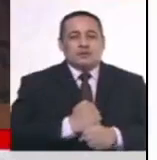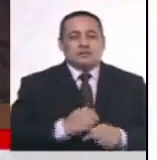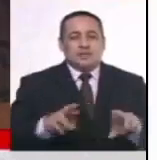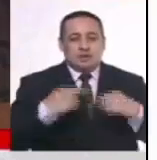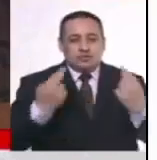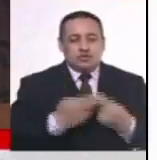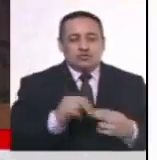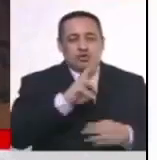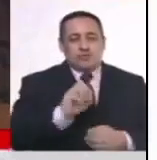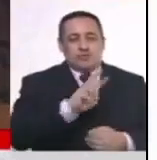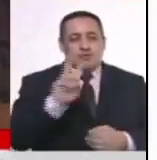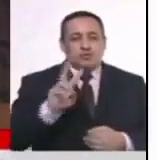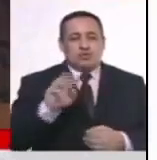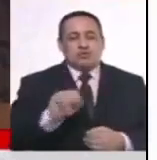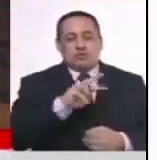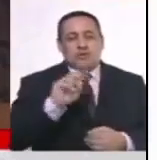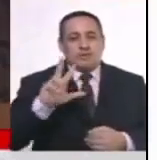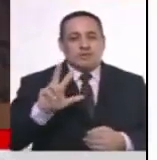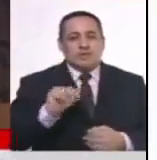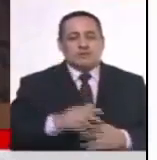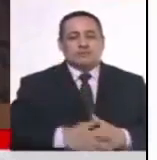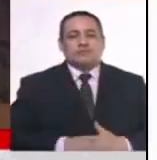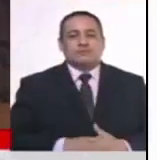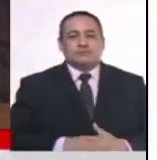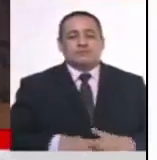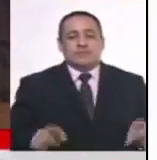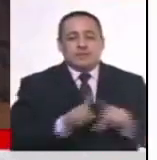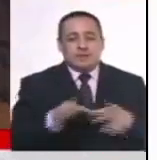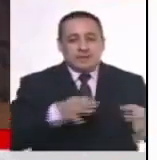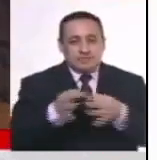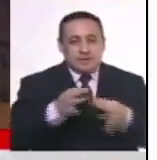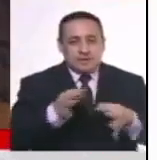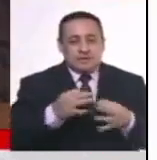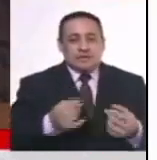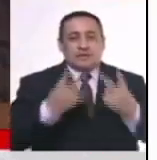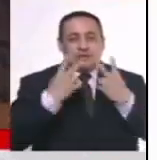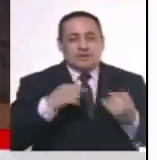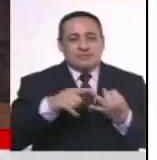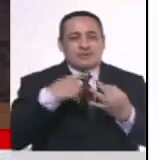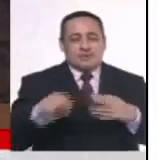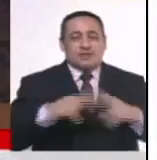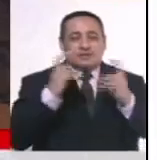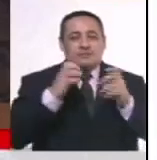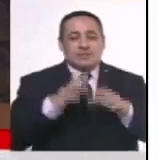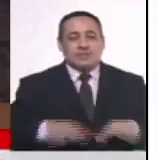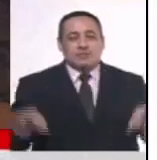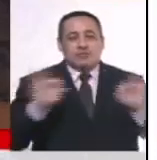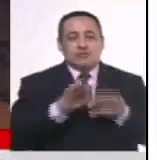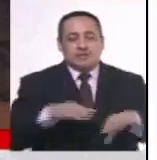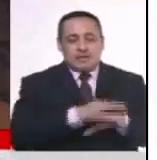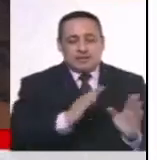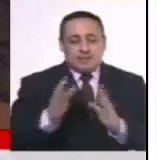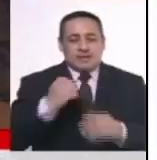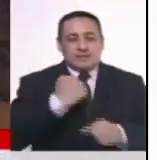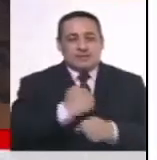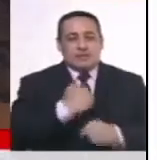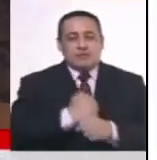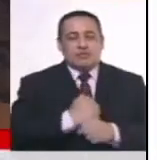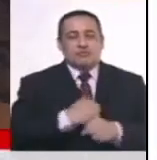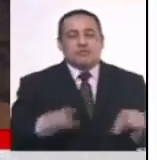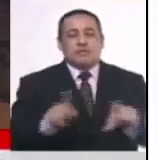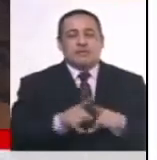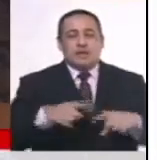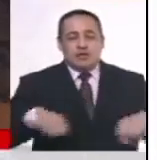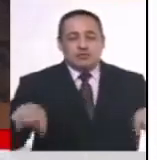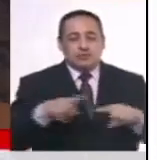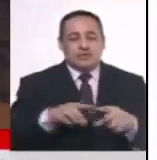sesiones 2022-2023. Explicaré aspectos relevantes del plan de trabajo.